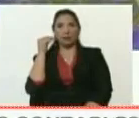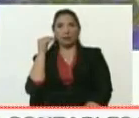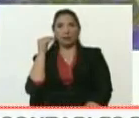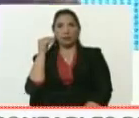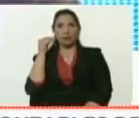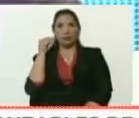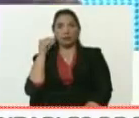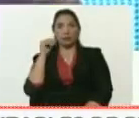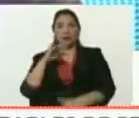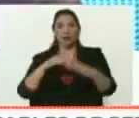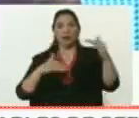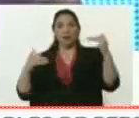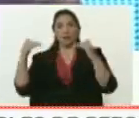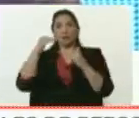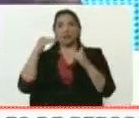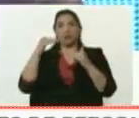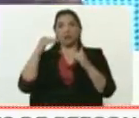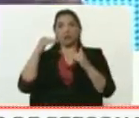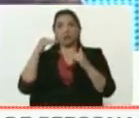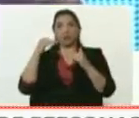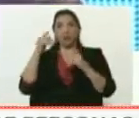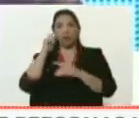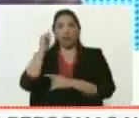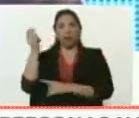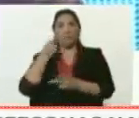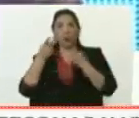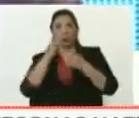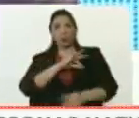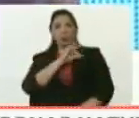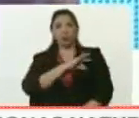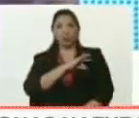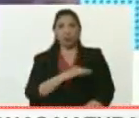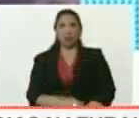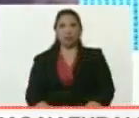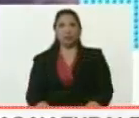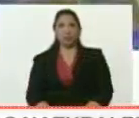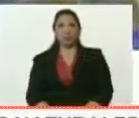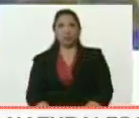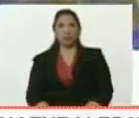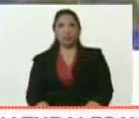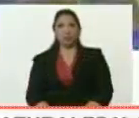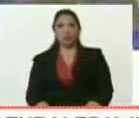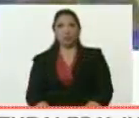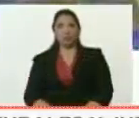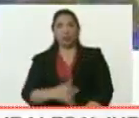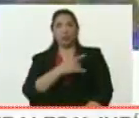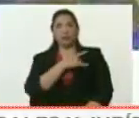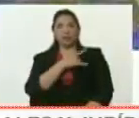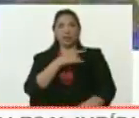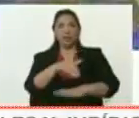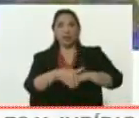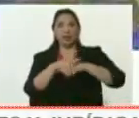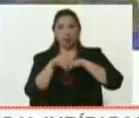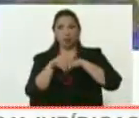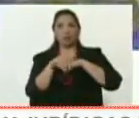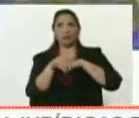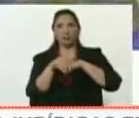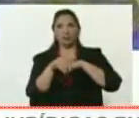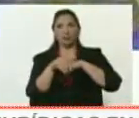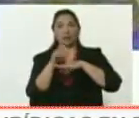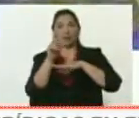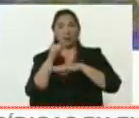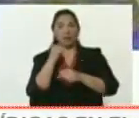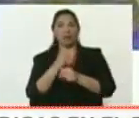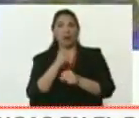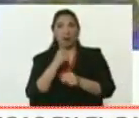magíster en Teoría Política y Social en el Colegio, en Birkbeck College, en la Universidad de Londres. Se ha desempeñado